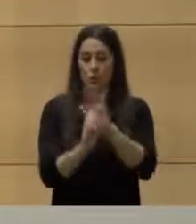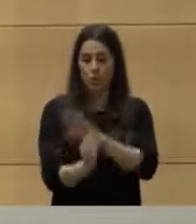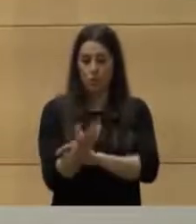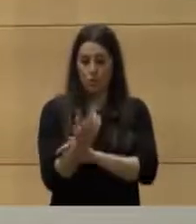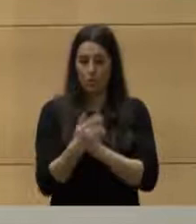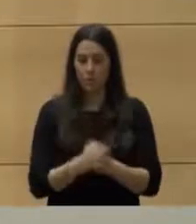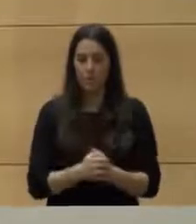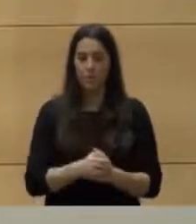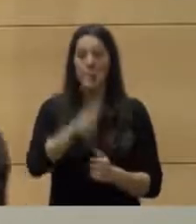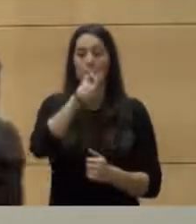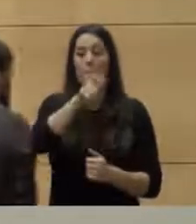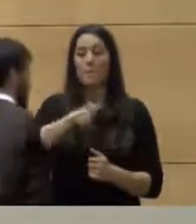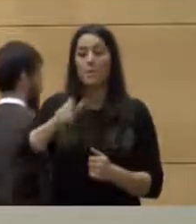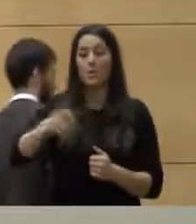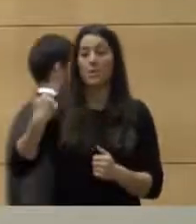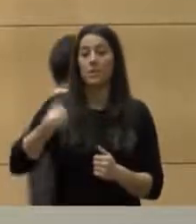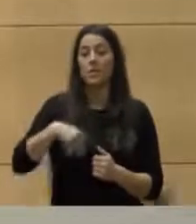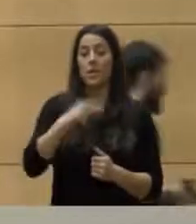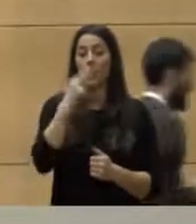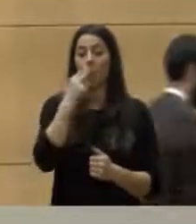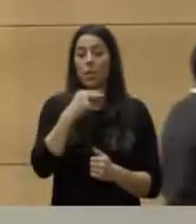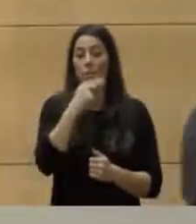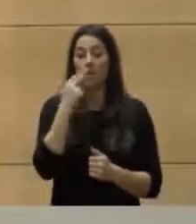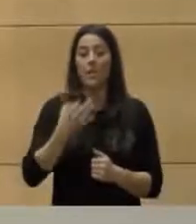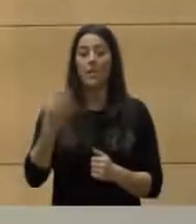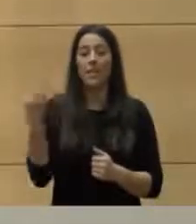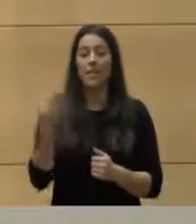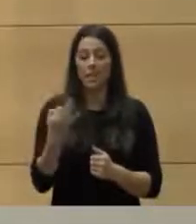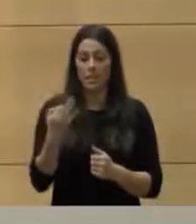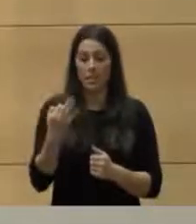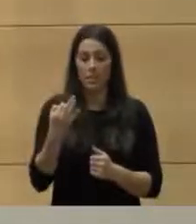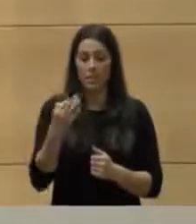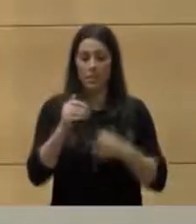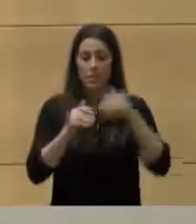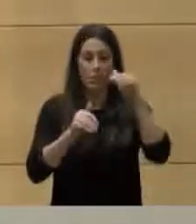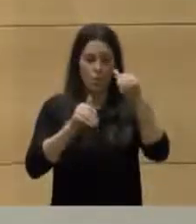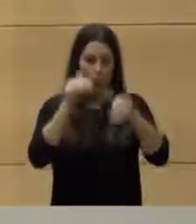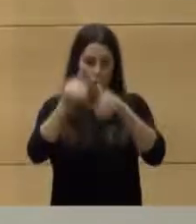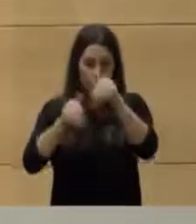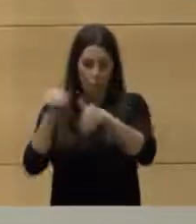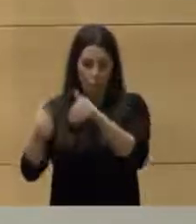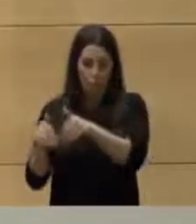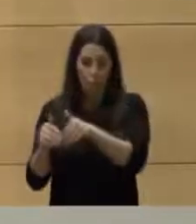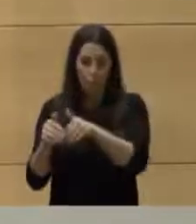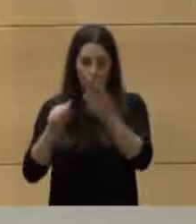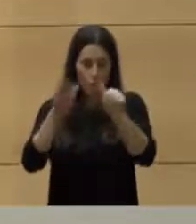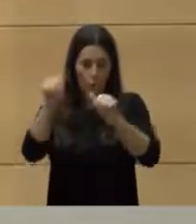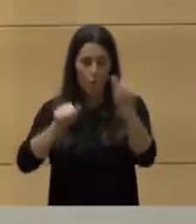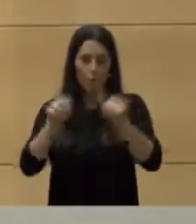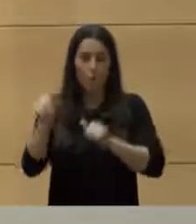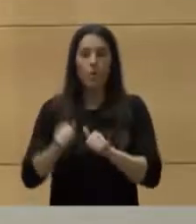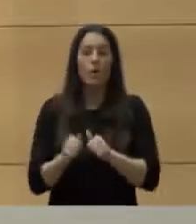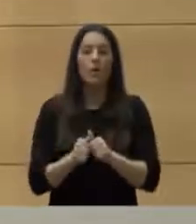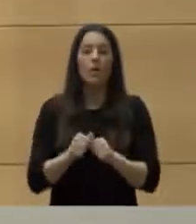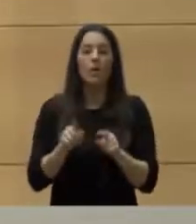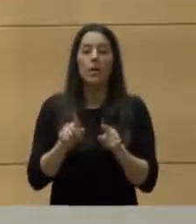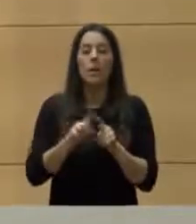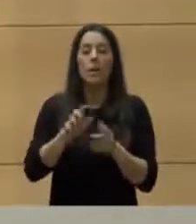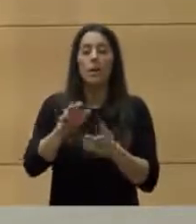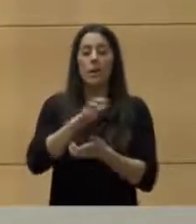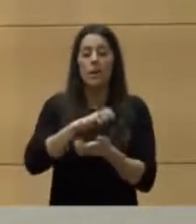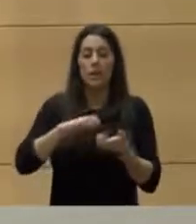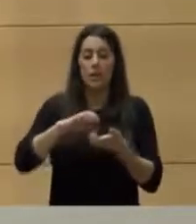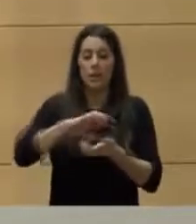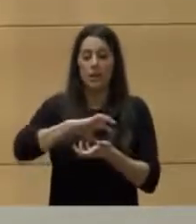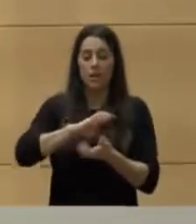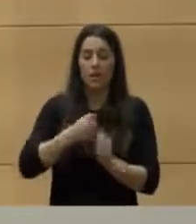se han comprometido deben convocar unos estados generales, tiene reminiscencia de la Revolución Francesa, de eso es